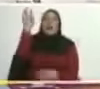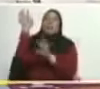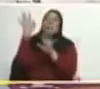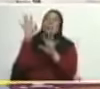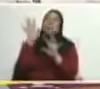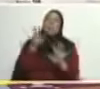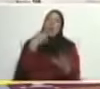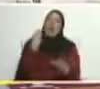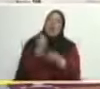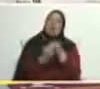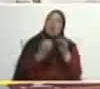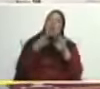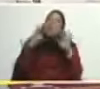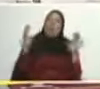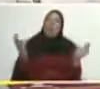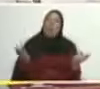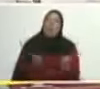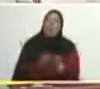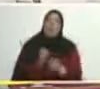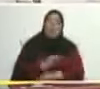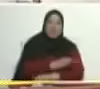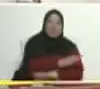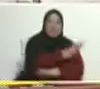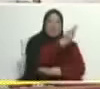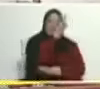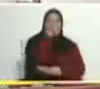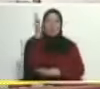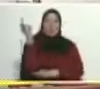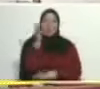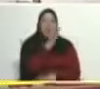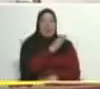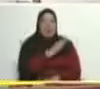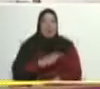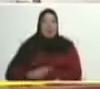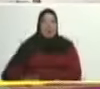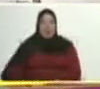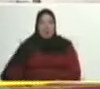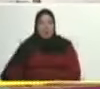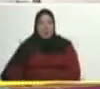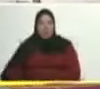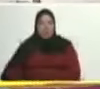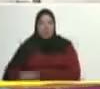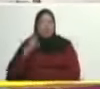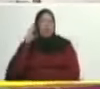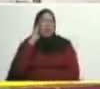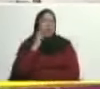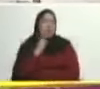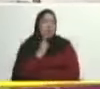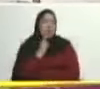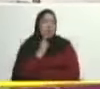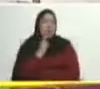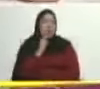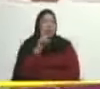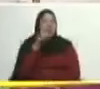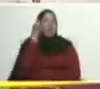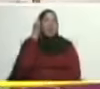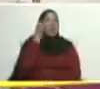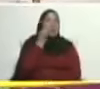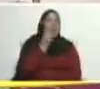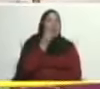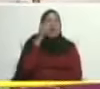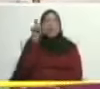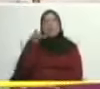de la tierra, y de nuestro Señor Jesucristo, y de Bolívar, y de Sucre, y de Túpac